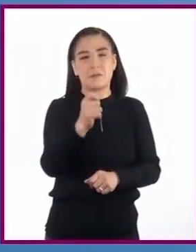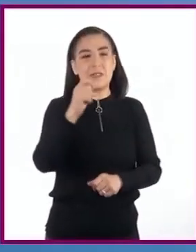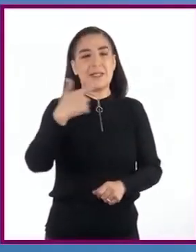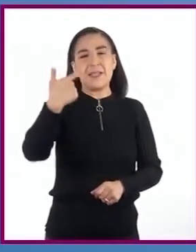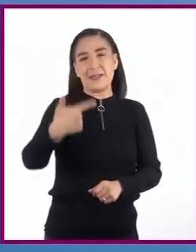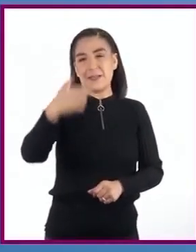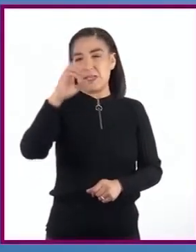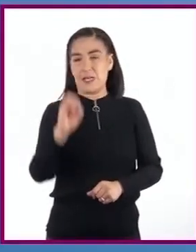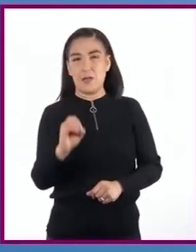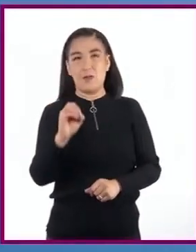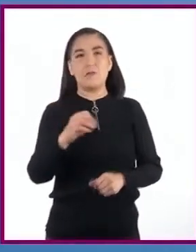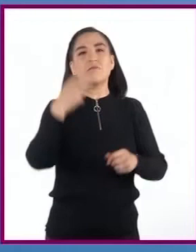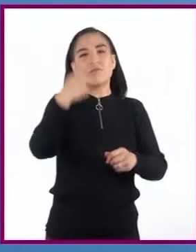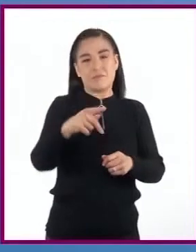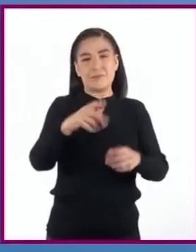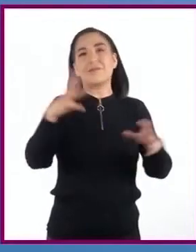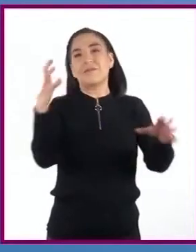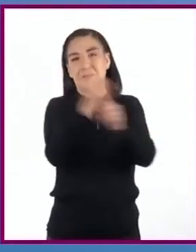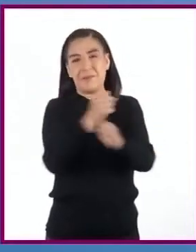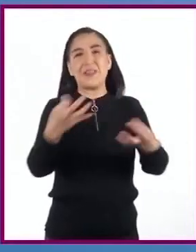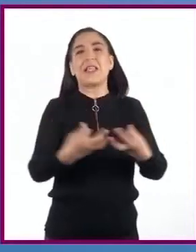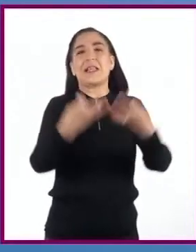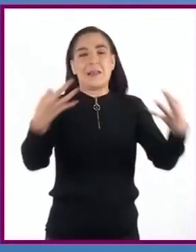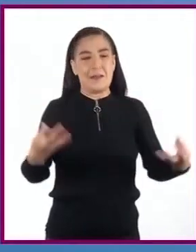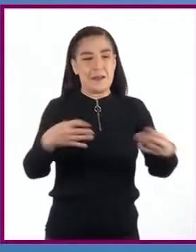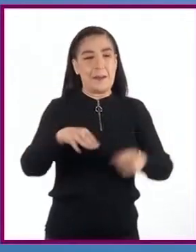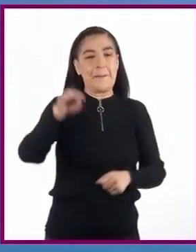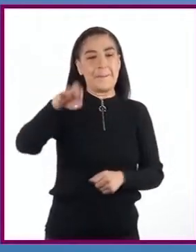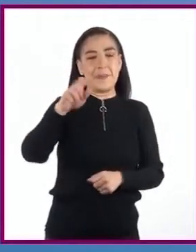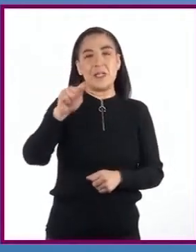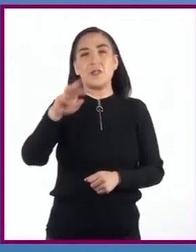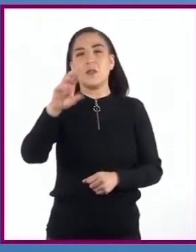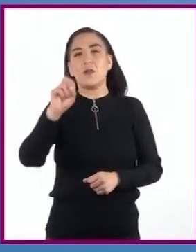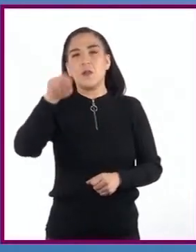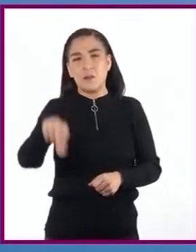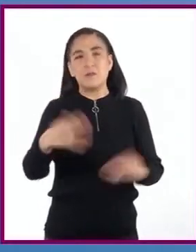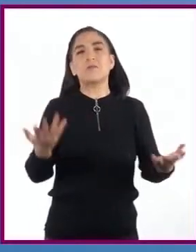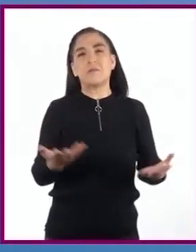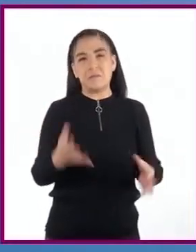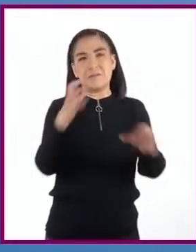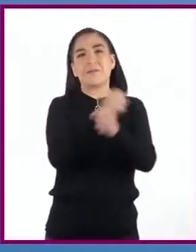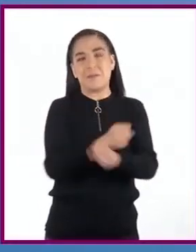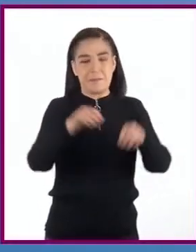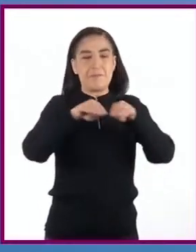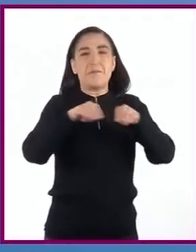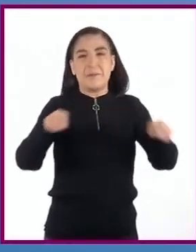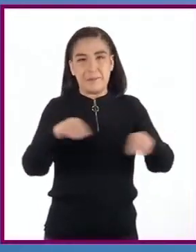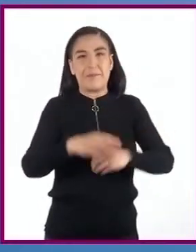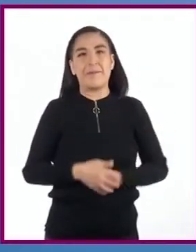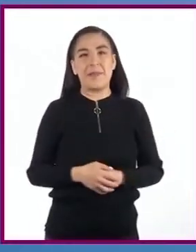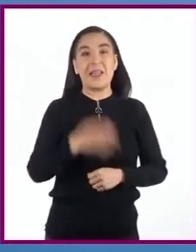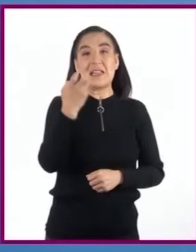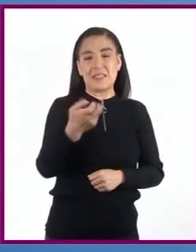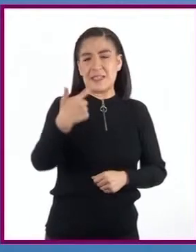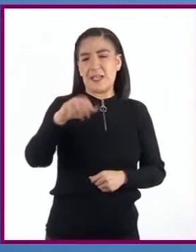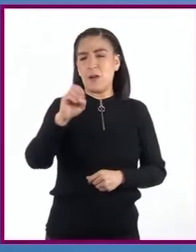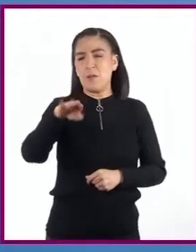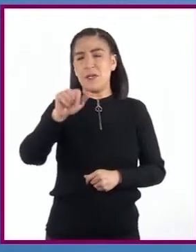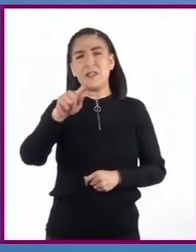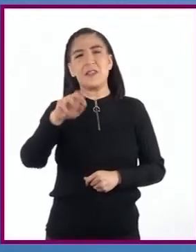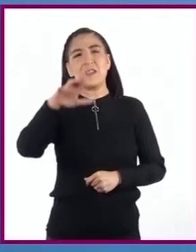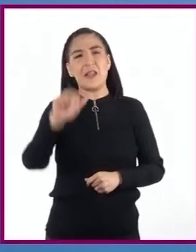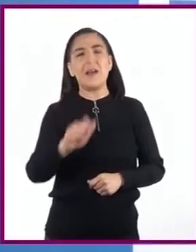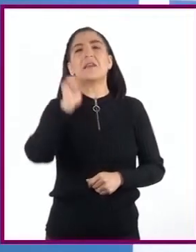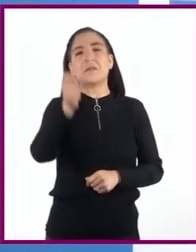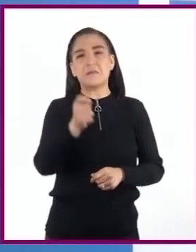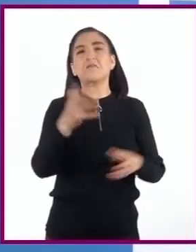Geo es tierra y metrón, medida, por lo que geometría significa medida de la